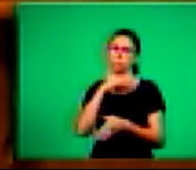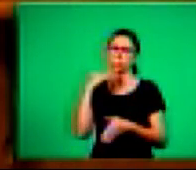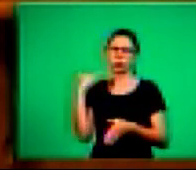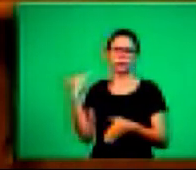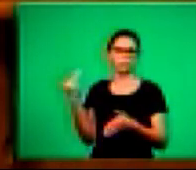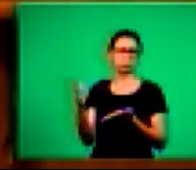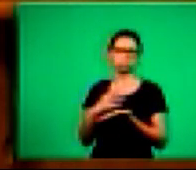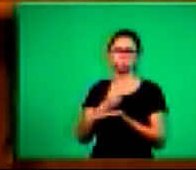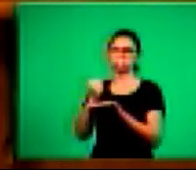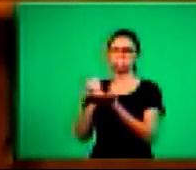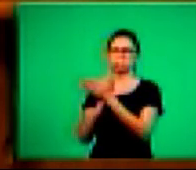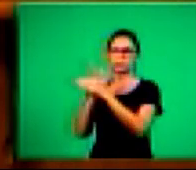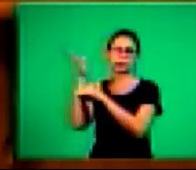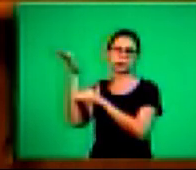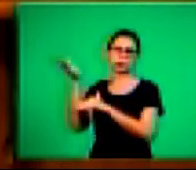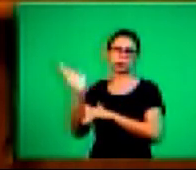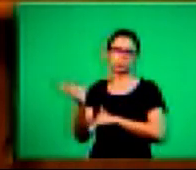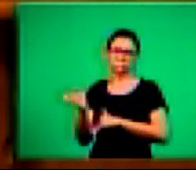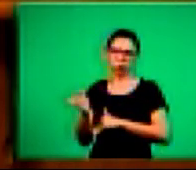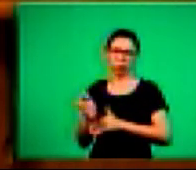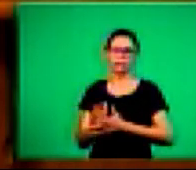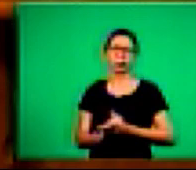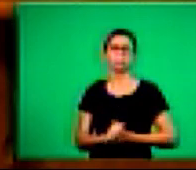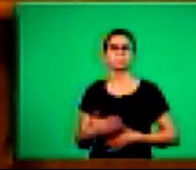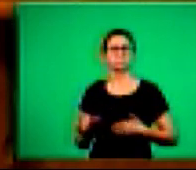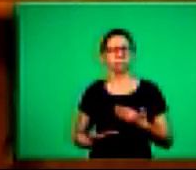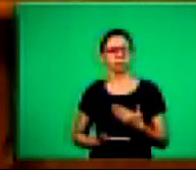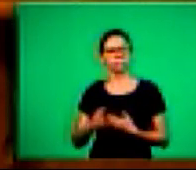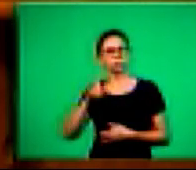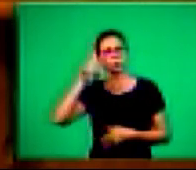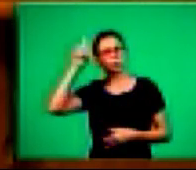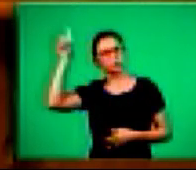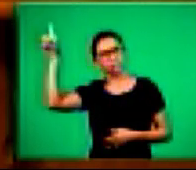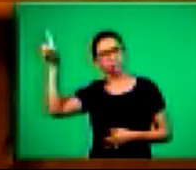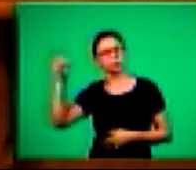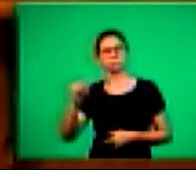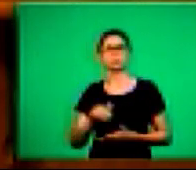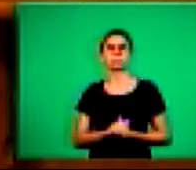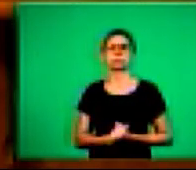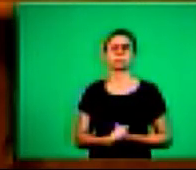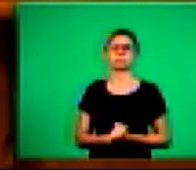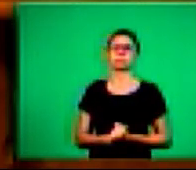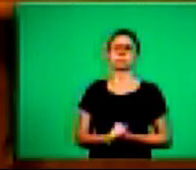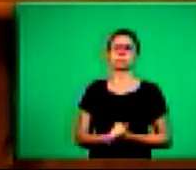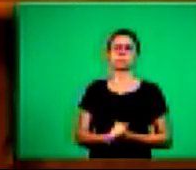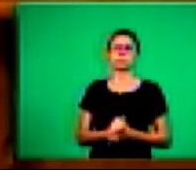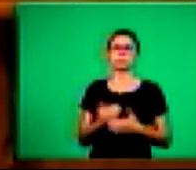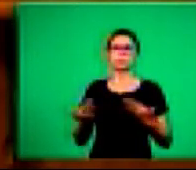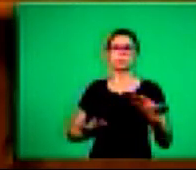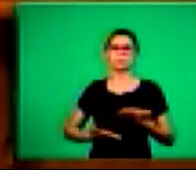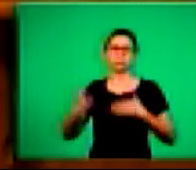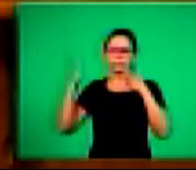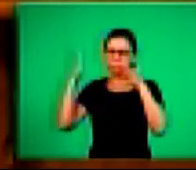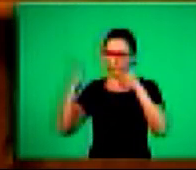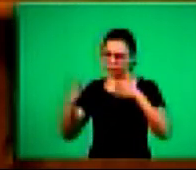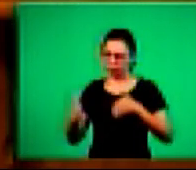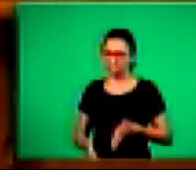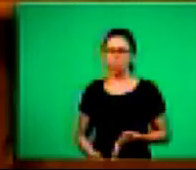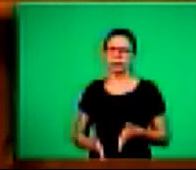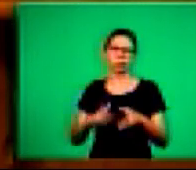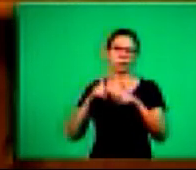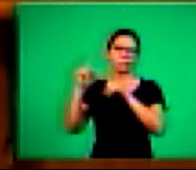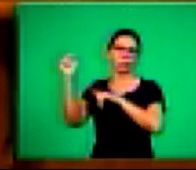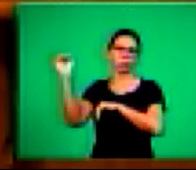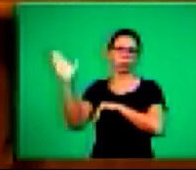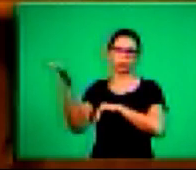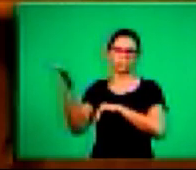2000 años de creyentes de siervos de dios de cristianos fieles al señor ellos ya fueron